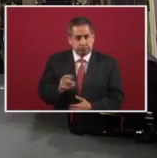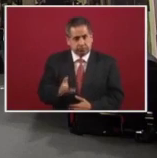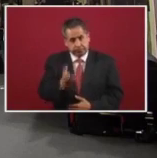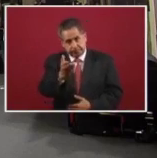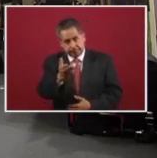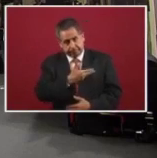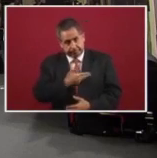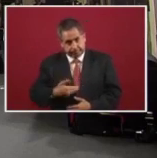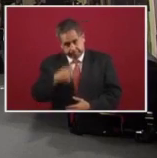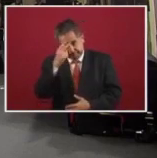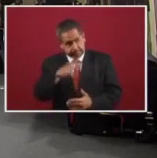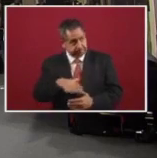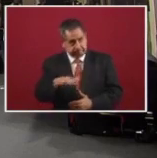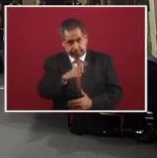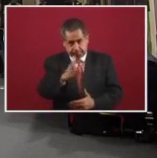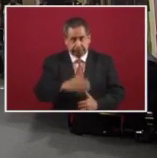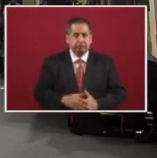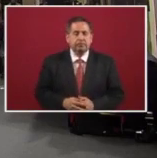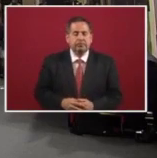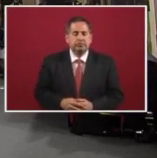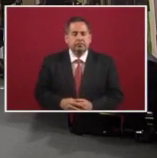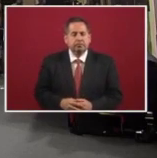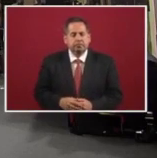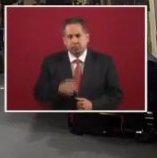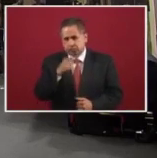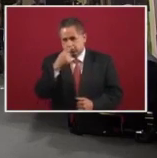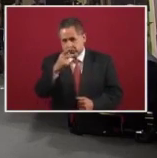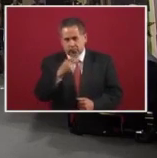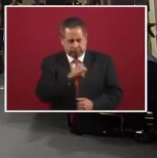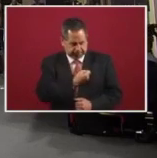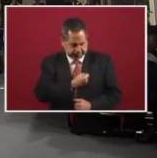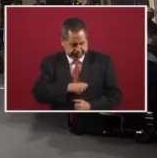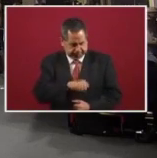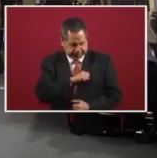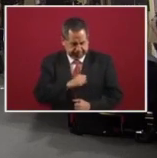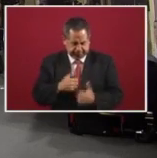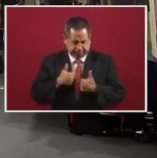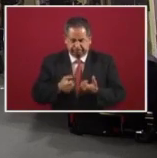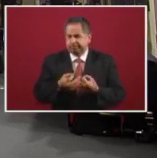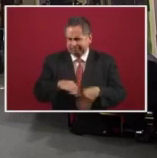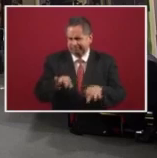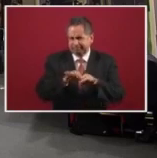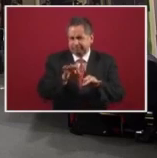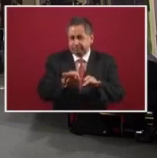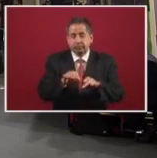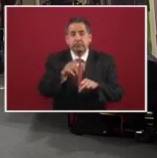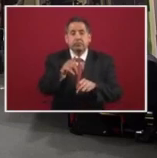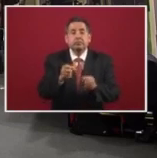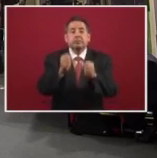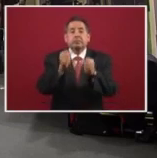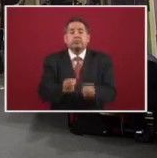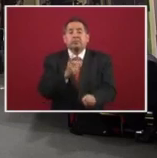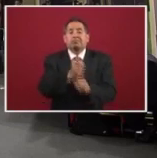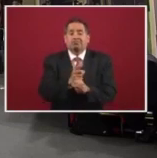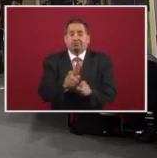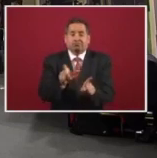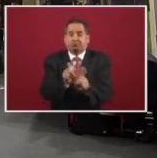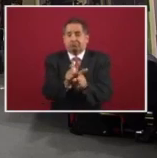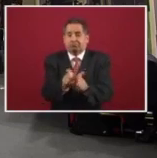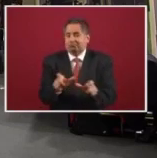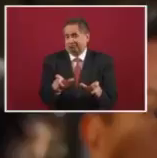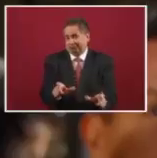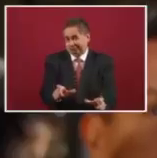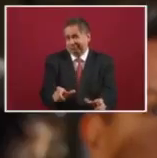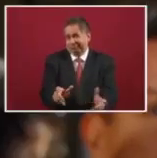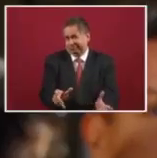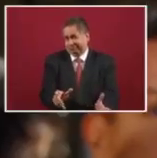Energía. Entendemos que su salud es importante, pero más importante es su seguridad, presidente. La